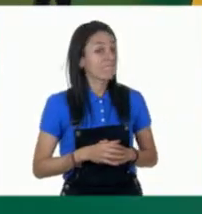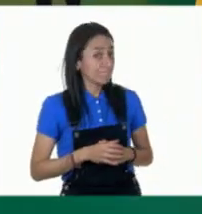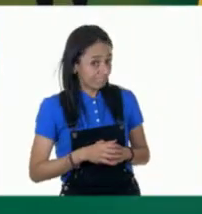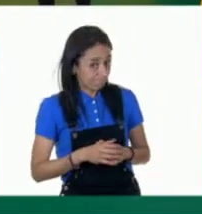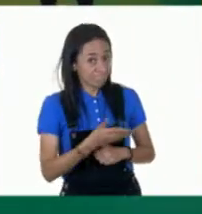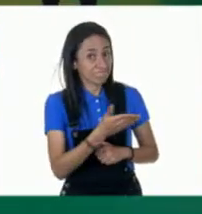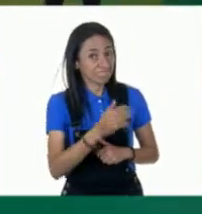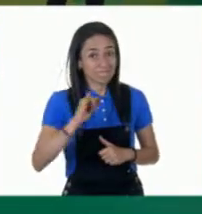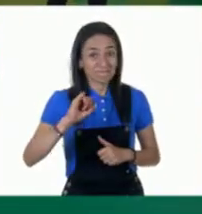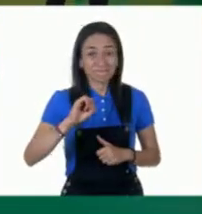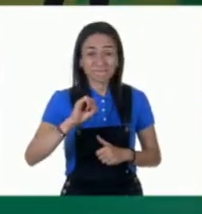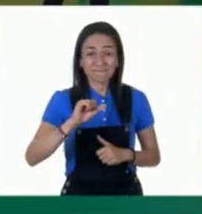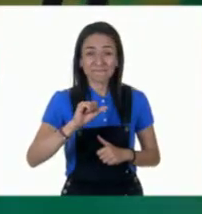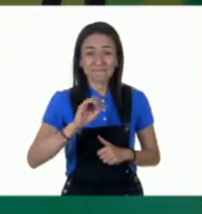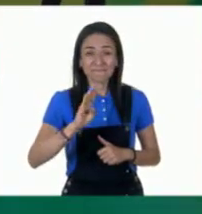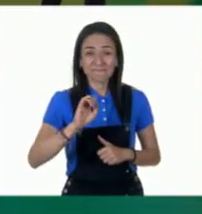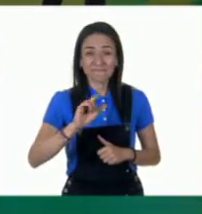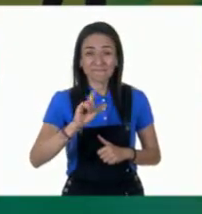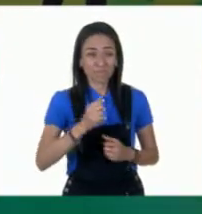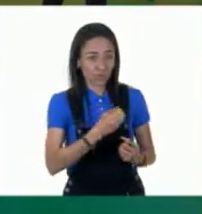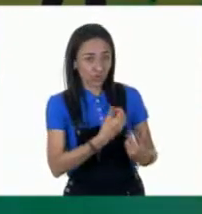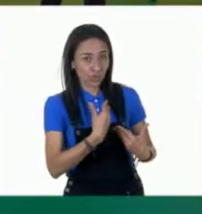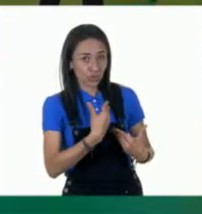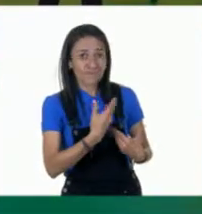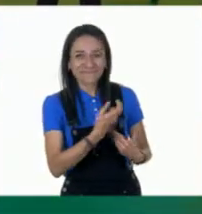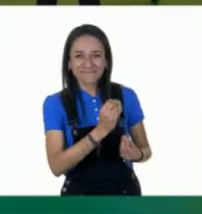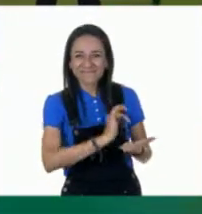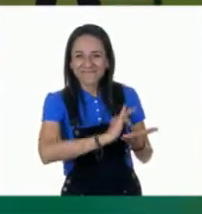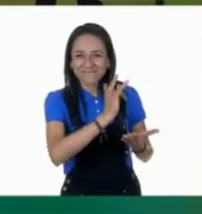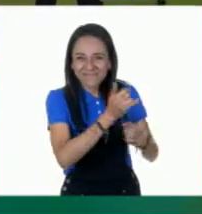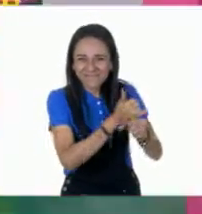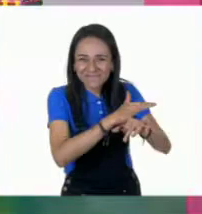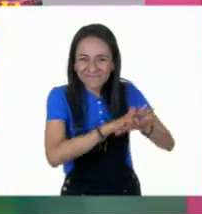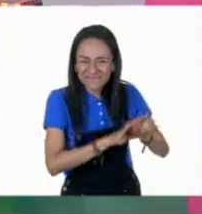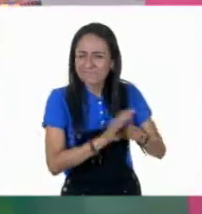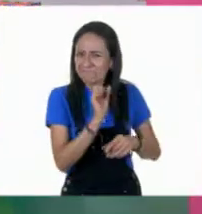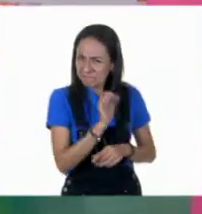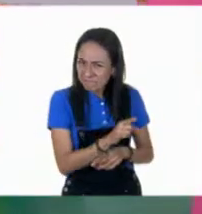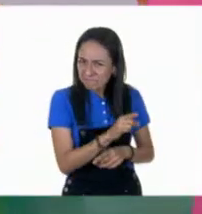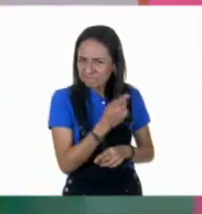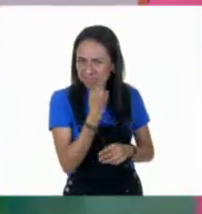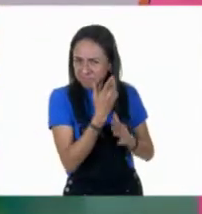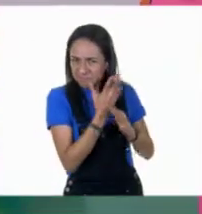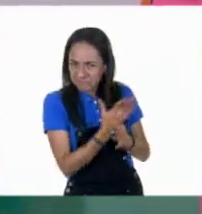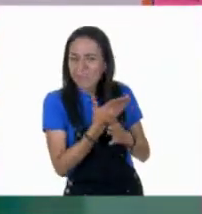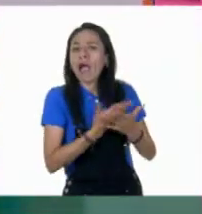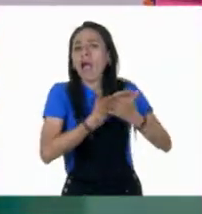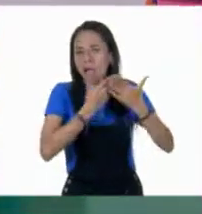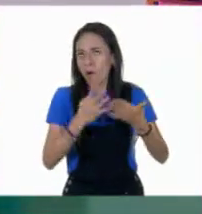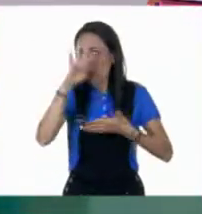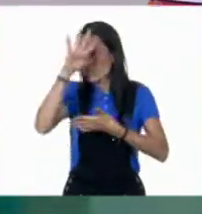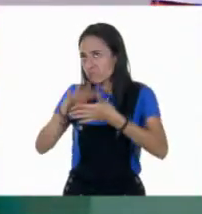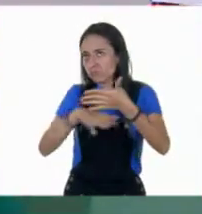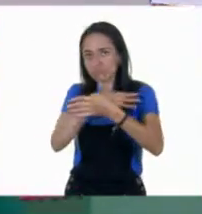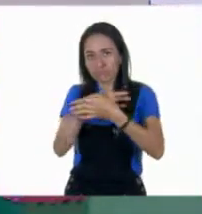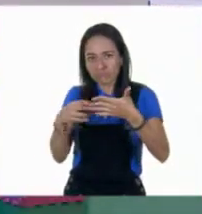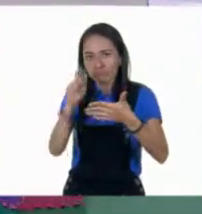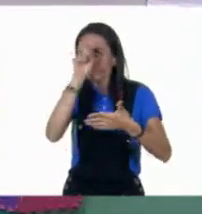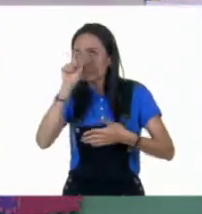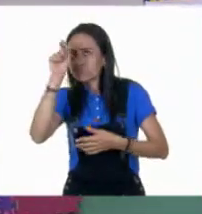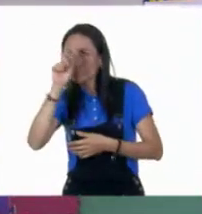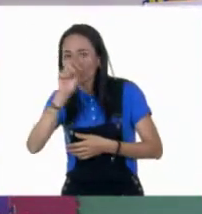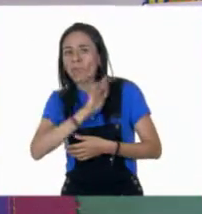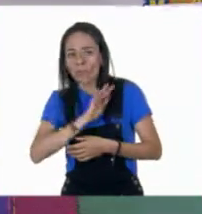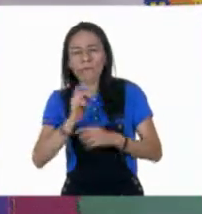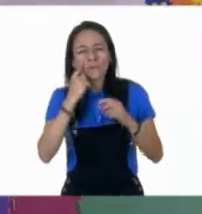Muchísimas gracias, Isabela, por la información que me diste. Con lo que ella nos acaba de decir, vamos a llenar nuestra tabla. La voy a poner tantito en su pantalla para